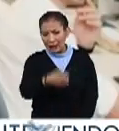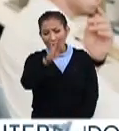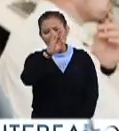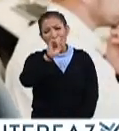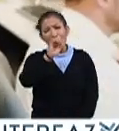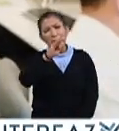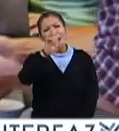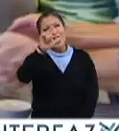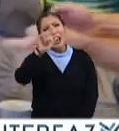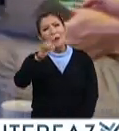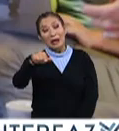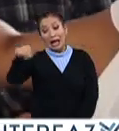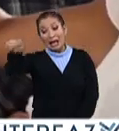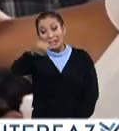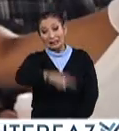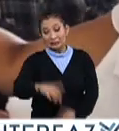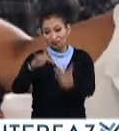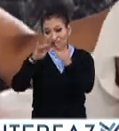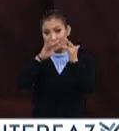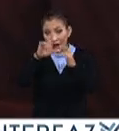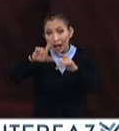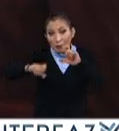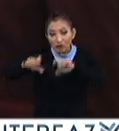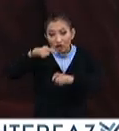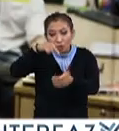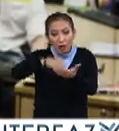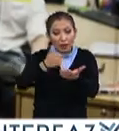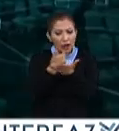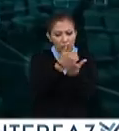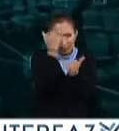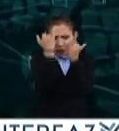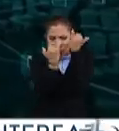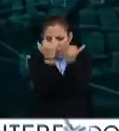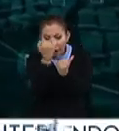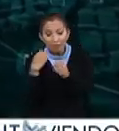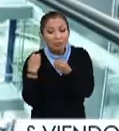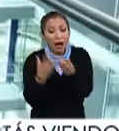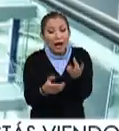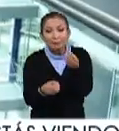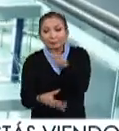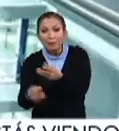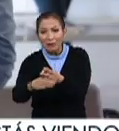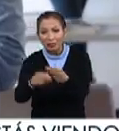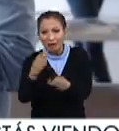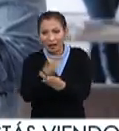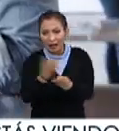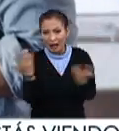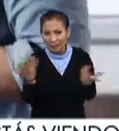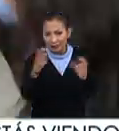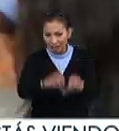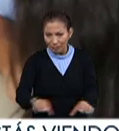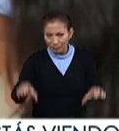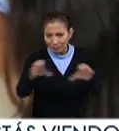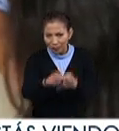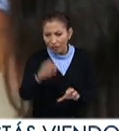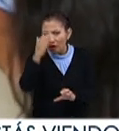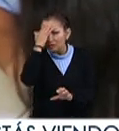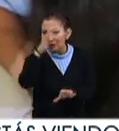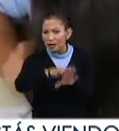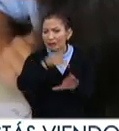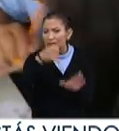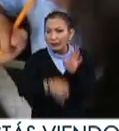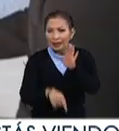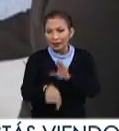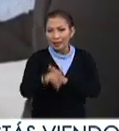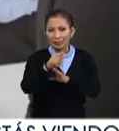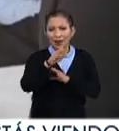FabLab? Es la red global de laboratorios locales que favorecen la creatividad proporcionando instrumentos de fabricación digital. Conoce más de